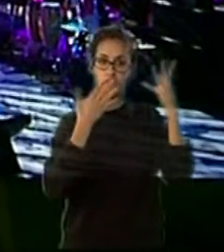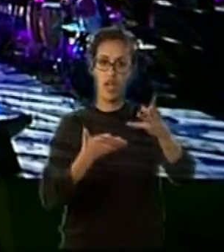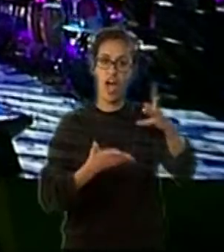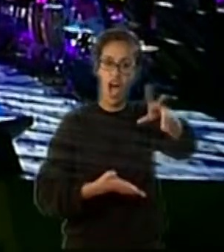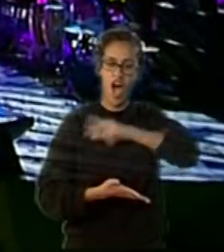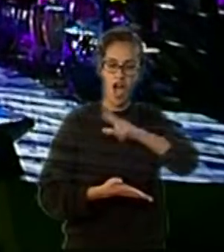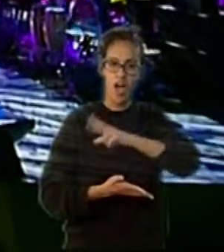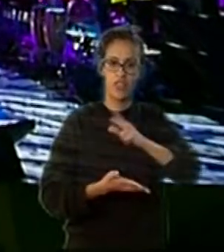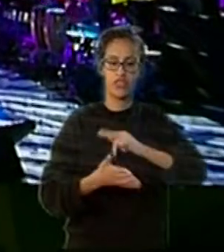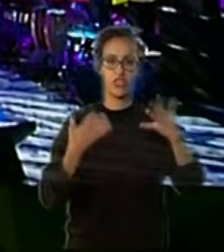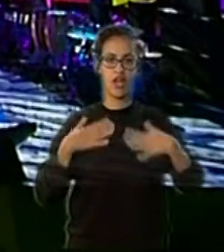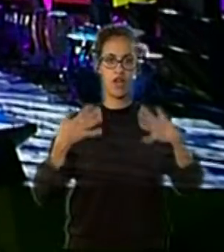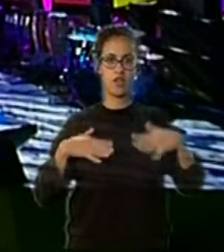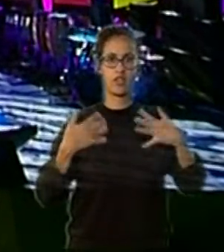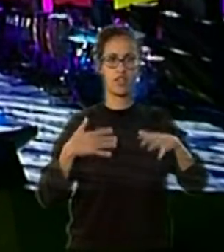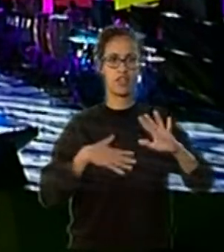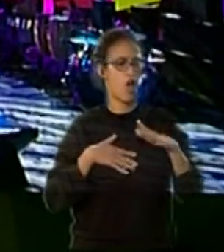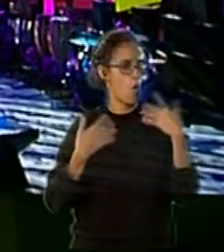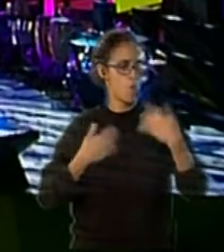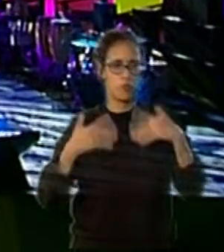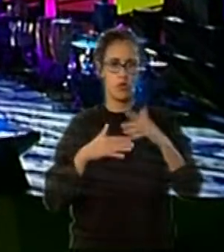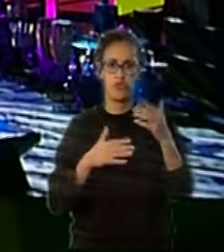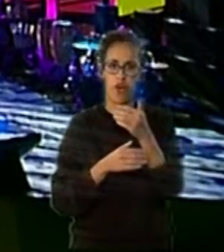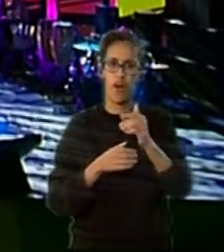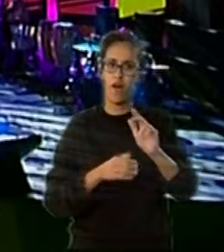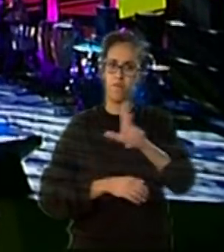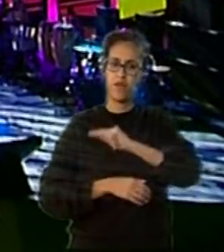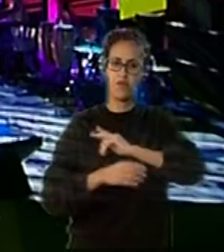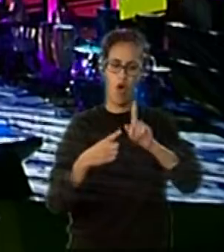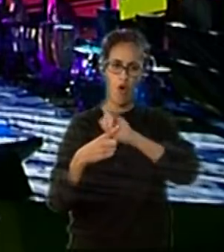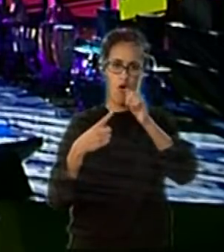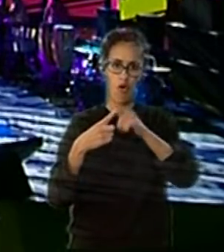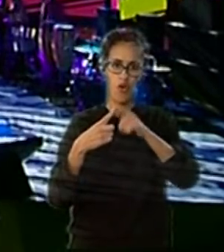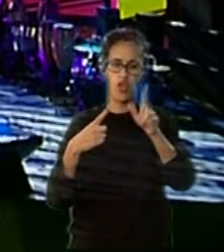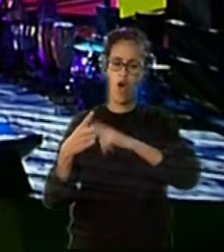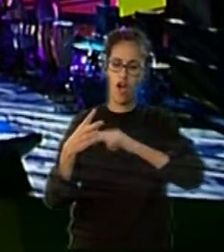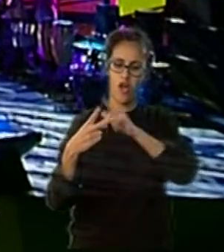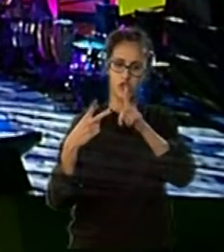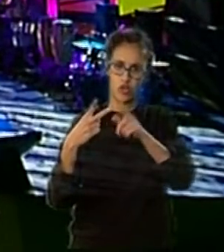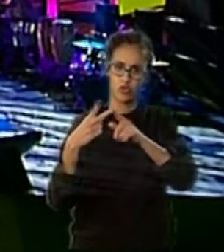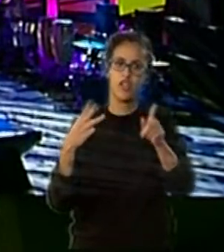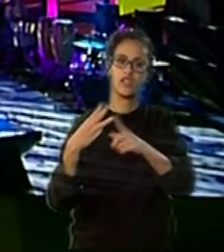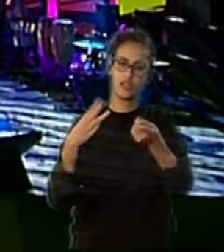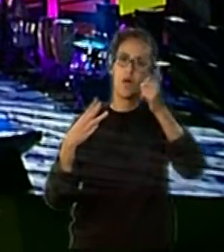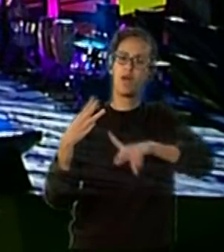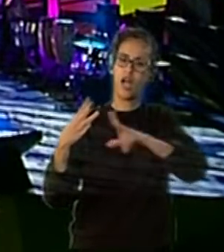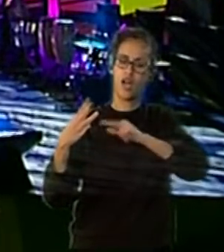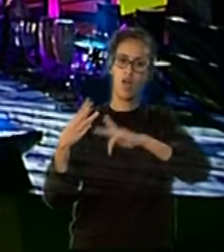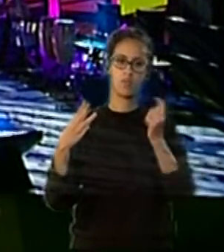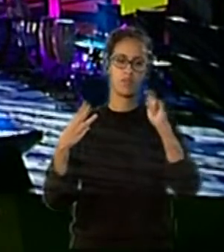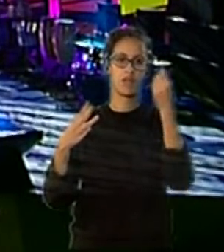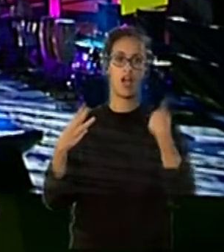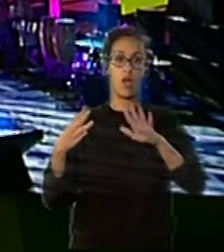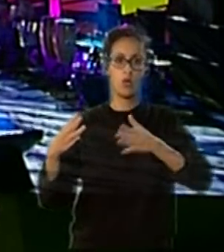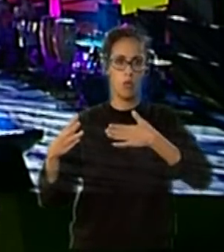un montón de primeros premios, un montón de segundos y un montón de terceros. Y han estado, uy, que casi me